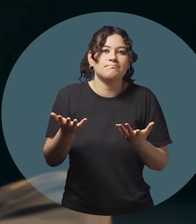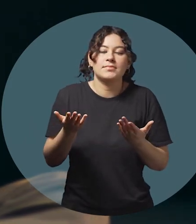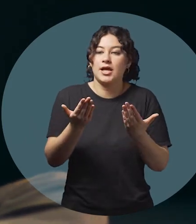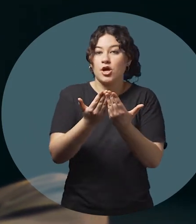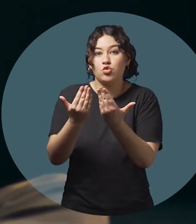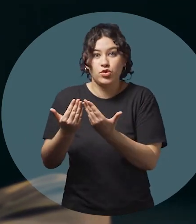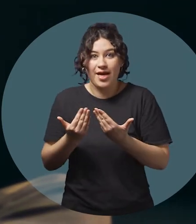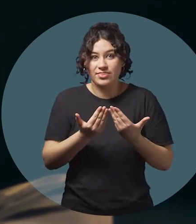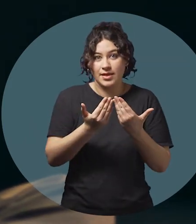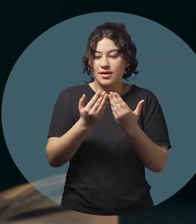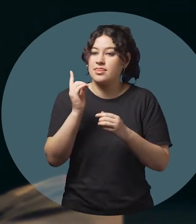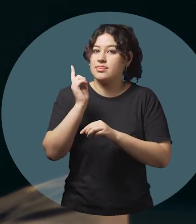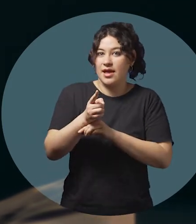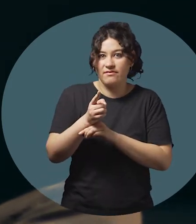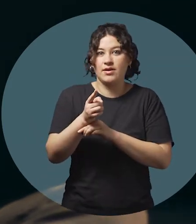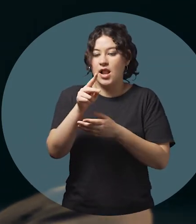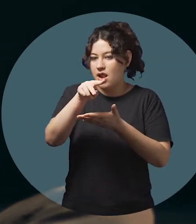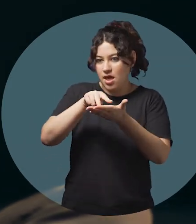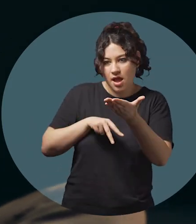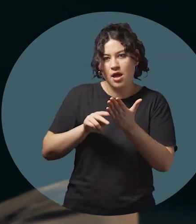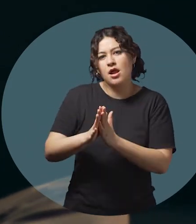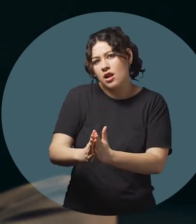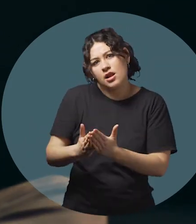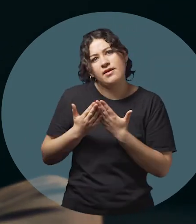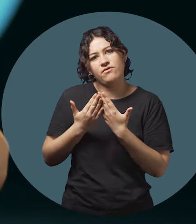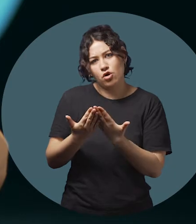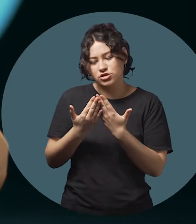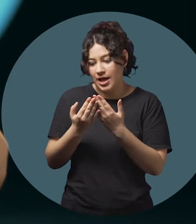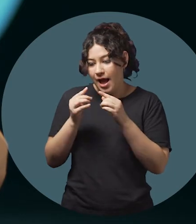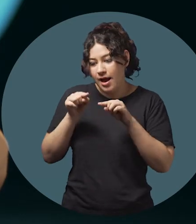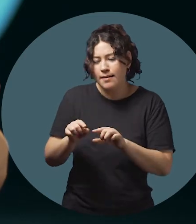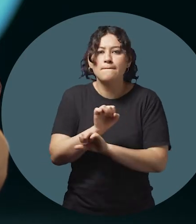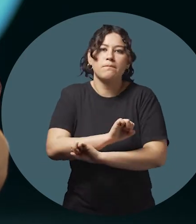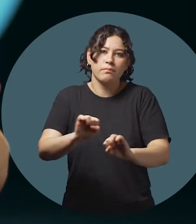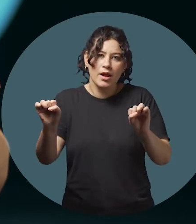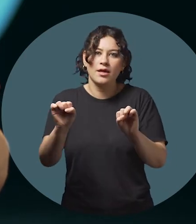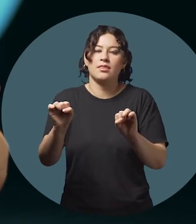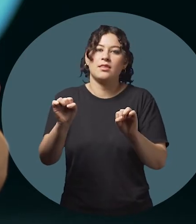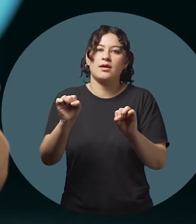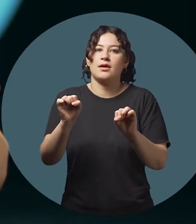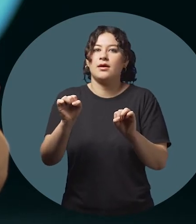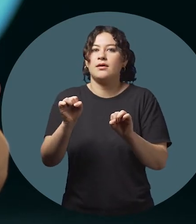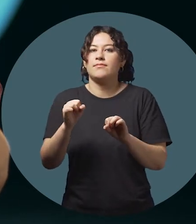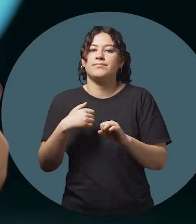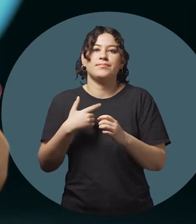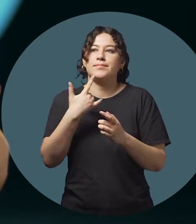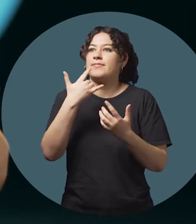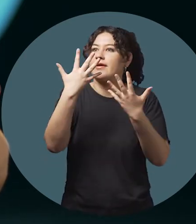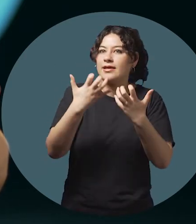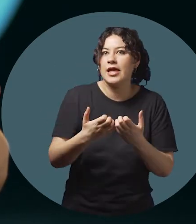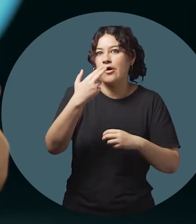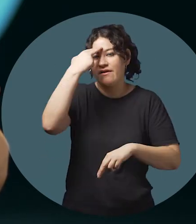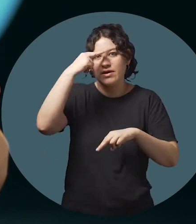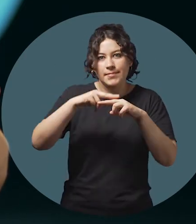que los estudiantes tienen que leer en las fuentes, en los libros, que podemos ir al sector, quiero esta